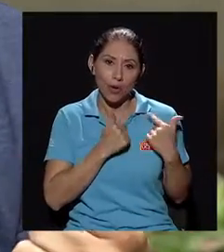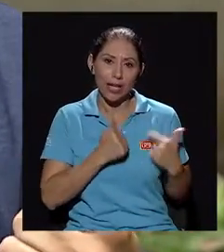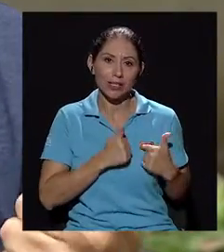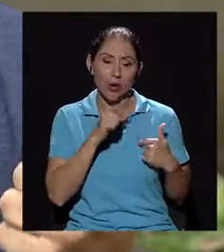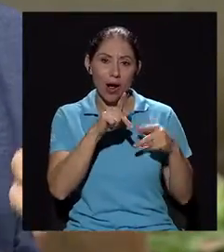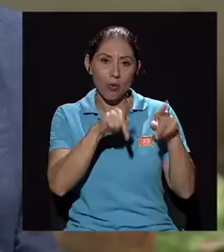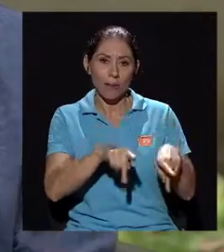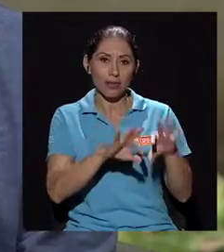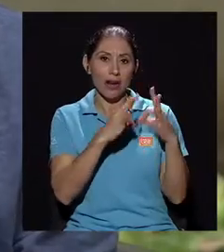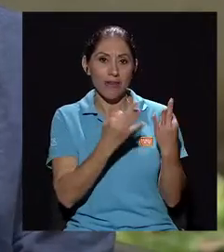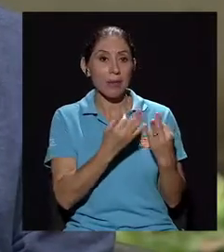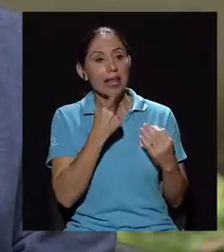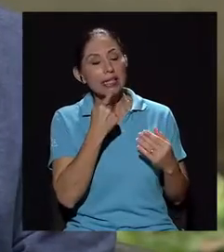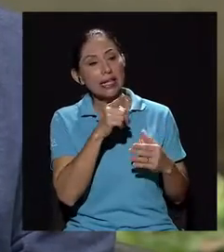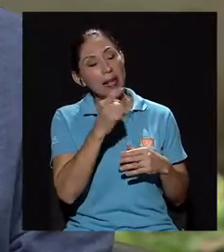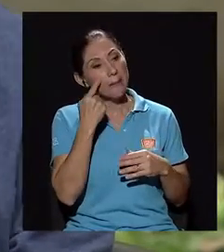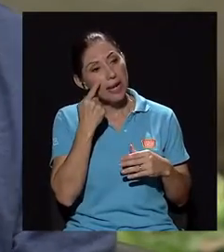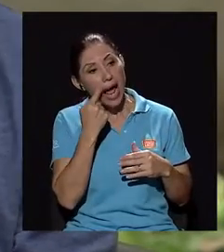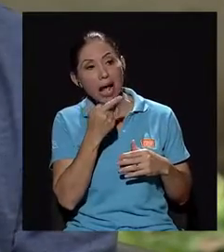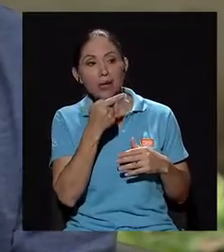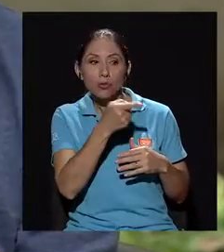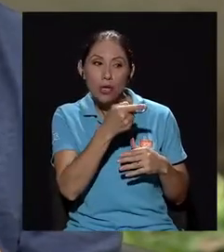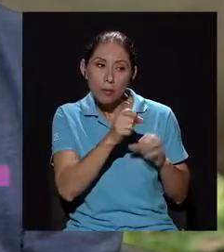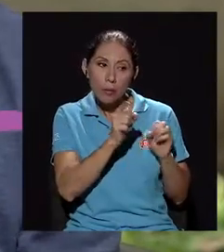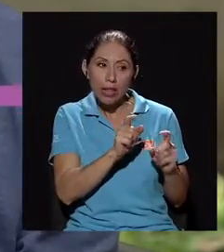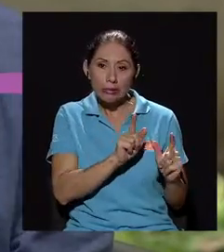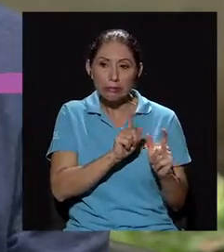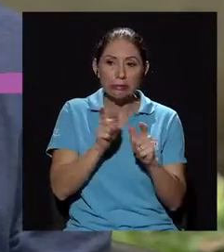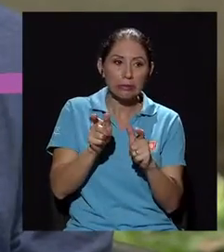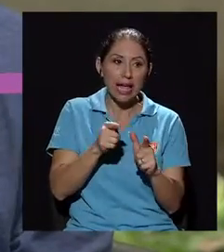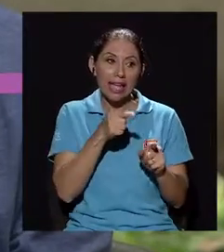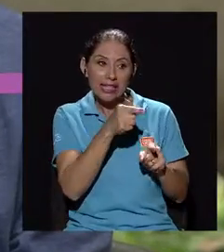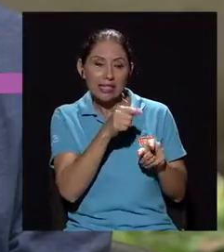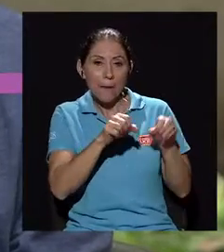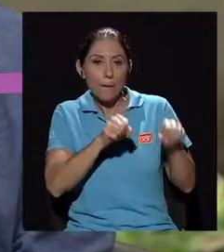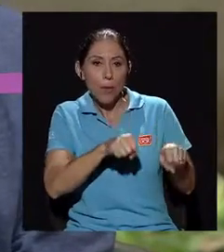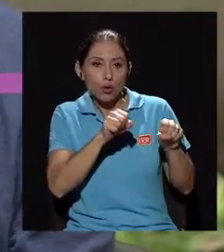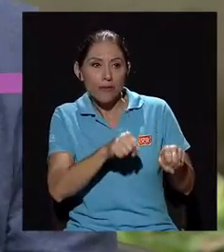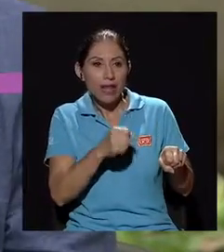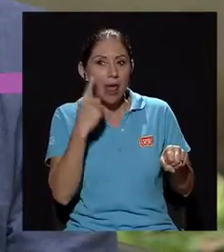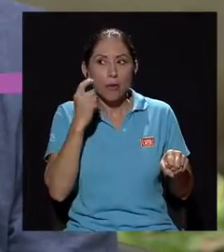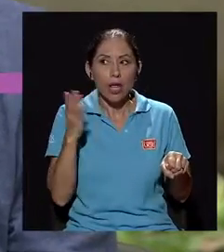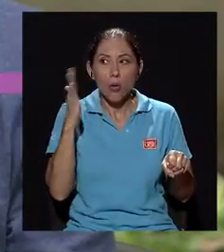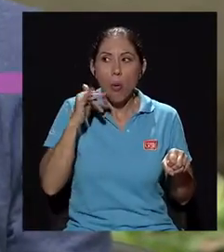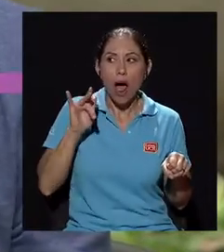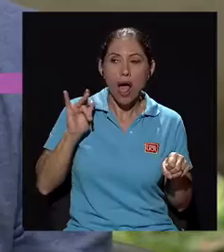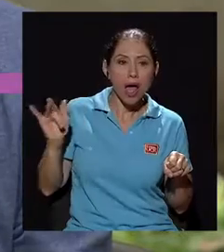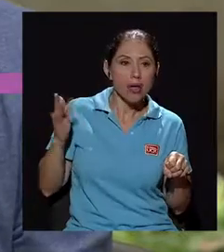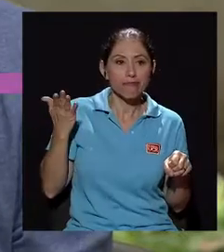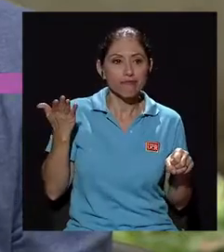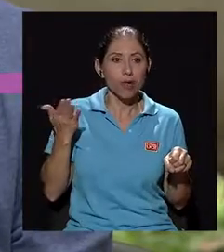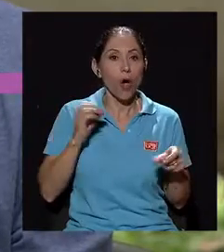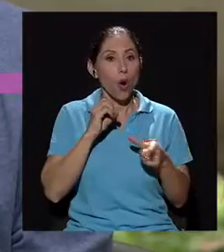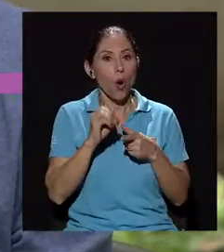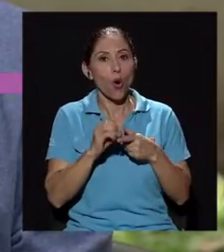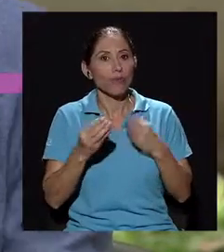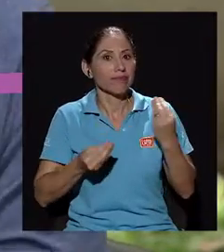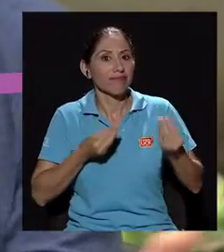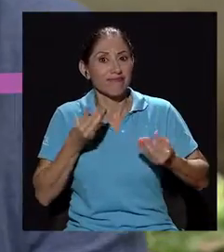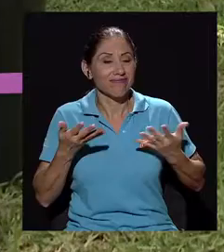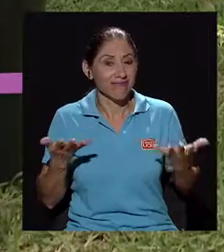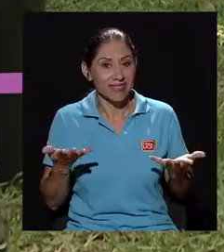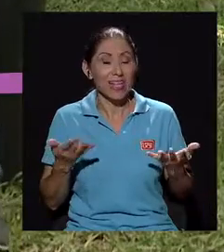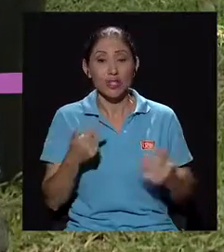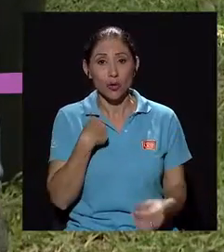es que es esta posibilidad, porque en verdad no aparece el donante, ¿verdad? O es vernos en otro lado. O